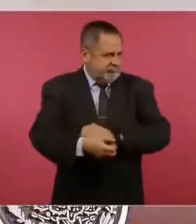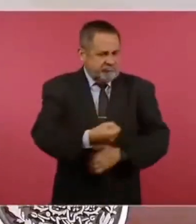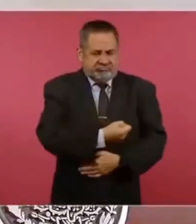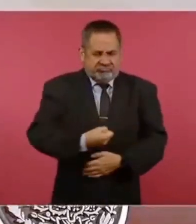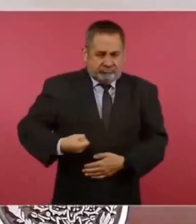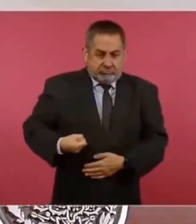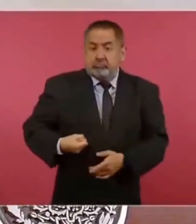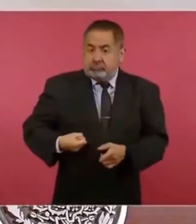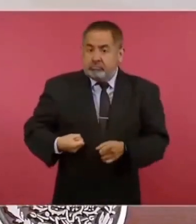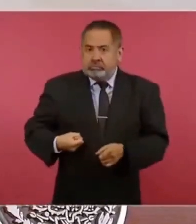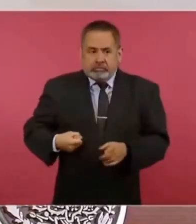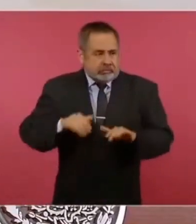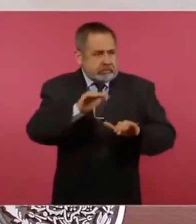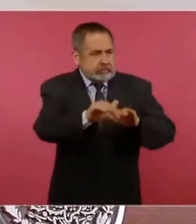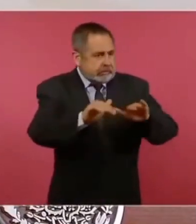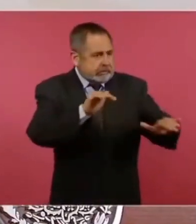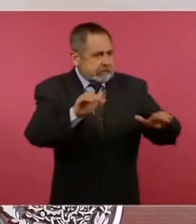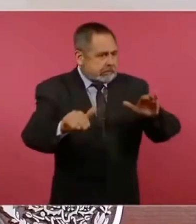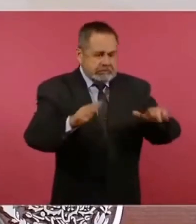Y